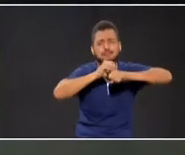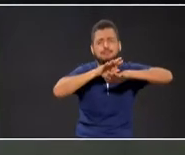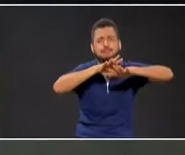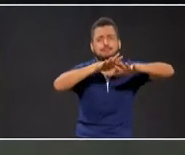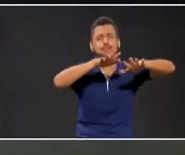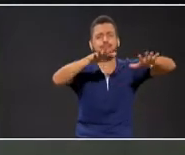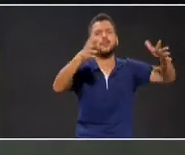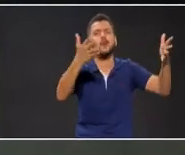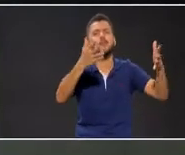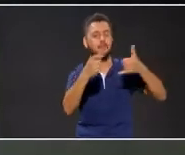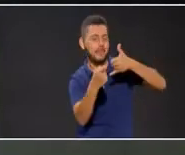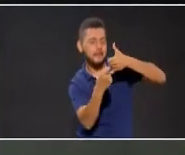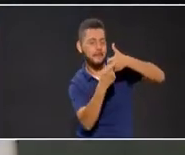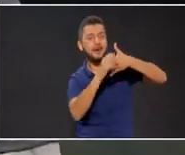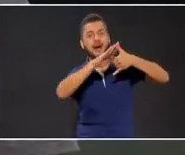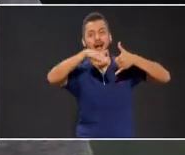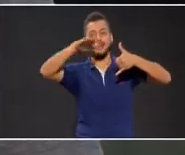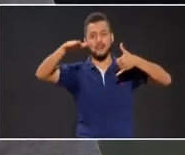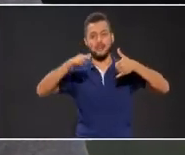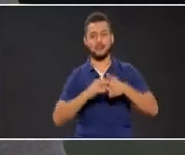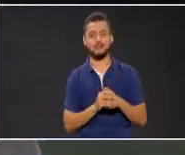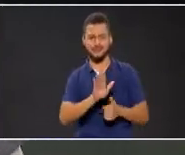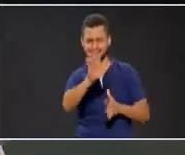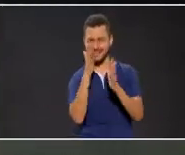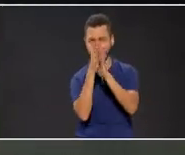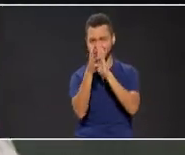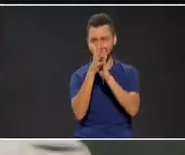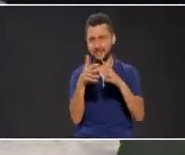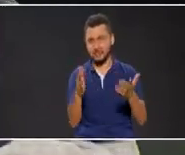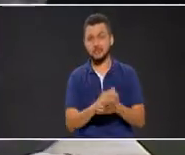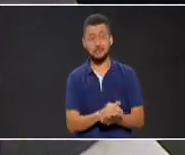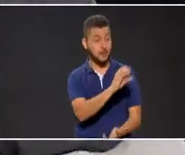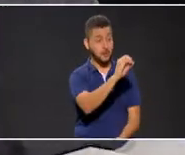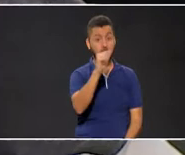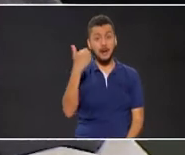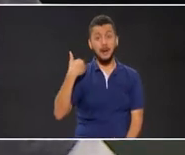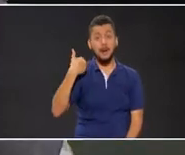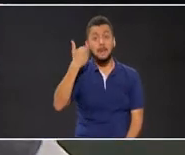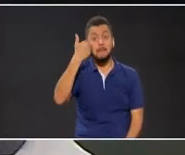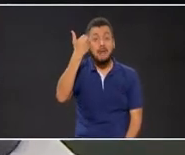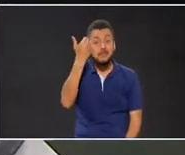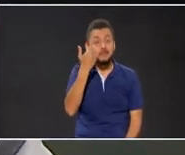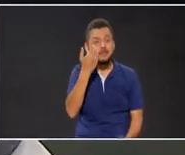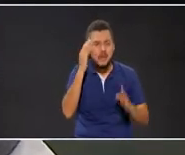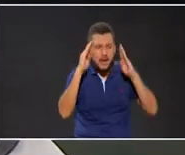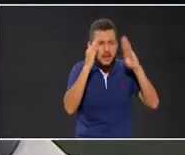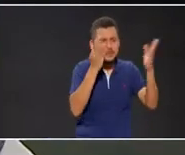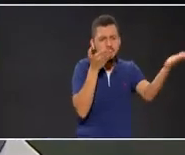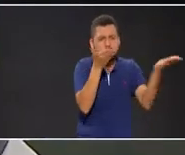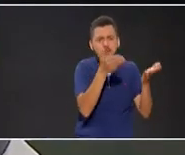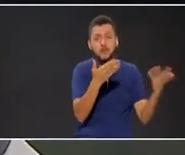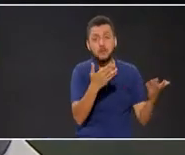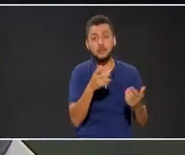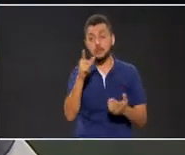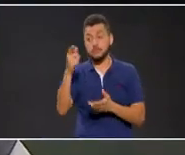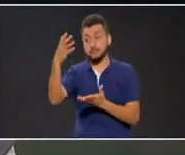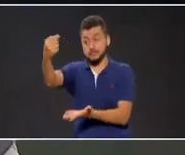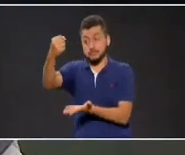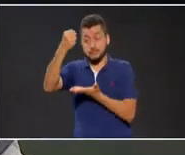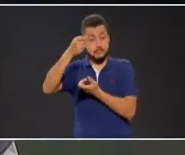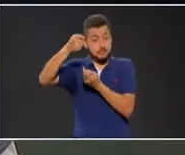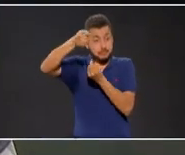el ejemplo a un vea mire para ellos darles auxilios darles casas hogares es